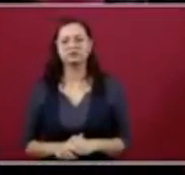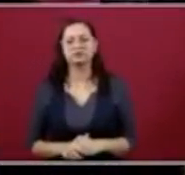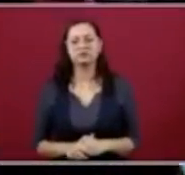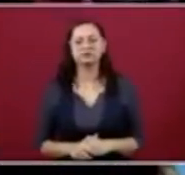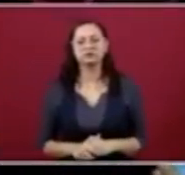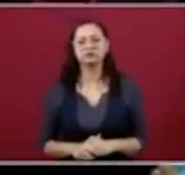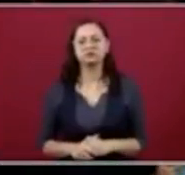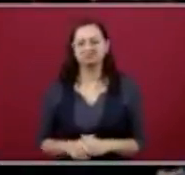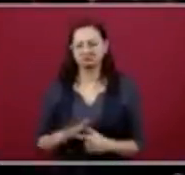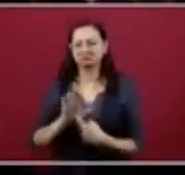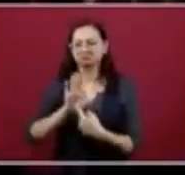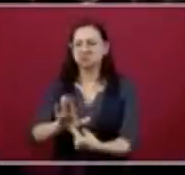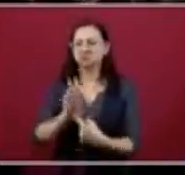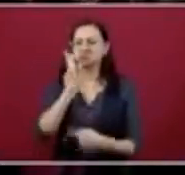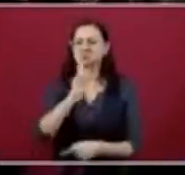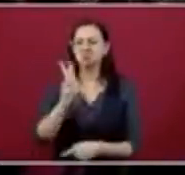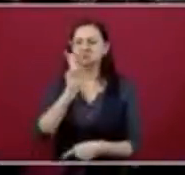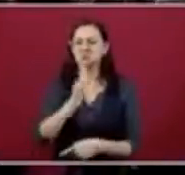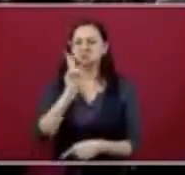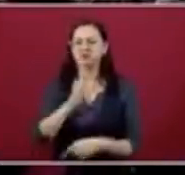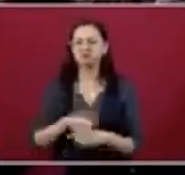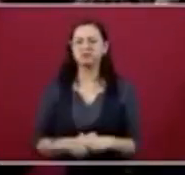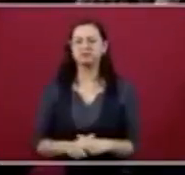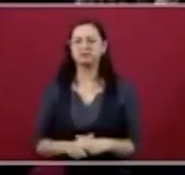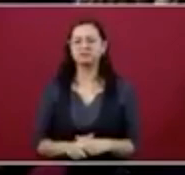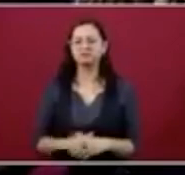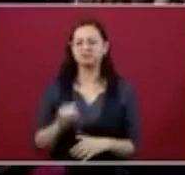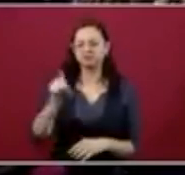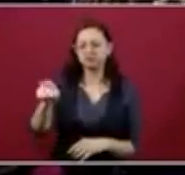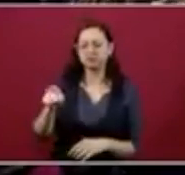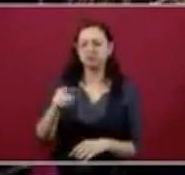Vamos a aprobar eso. Buenos días.